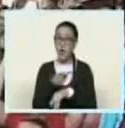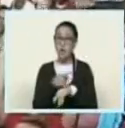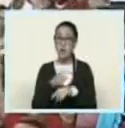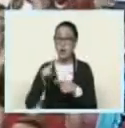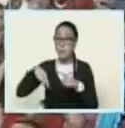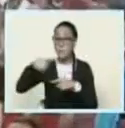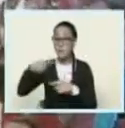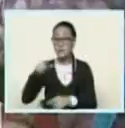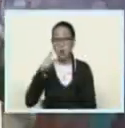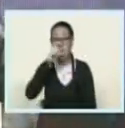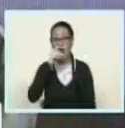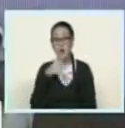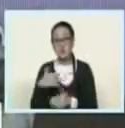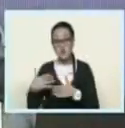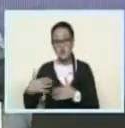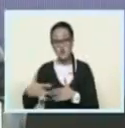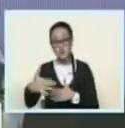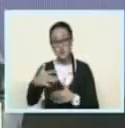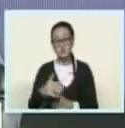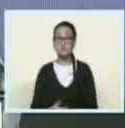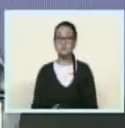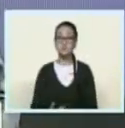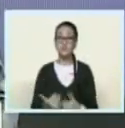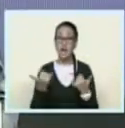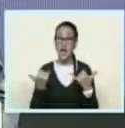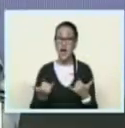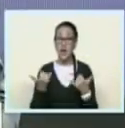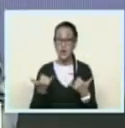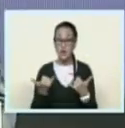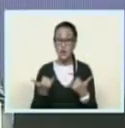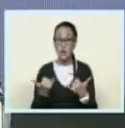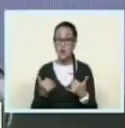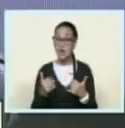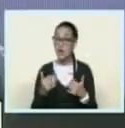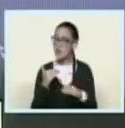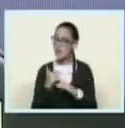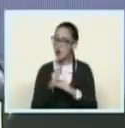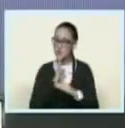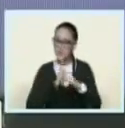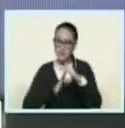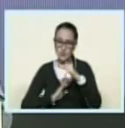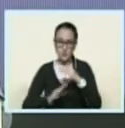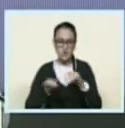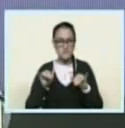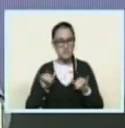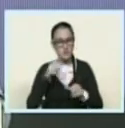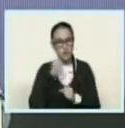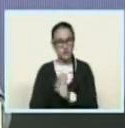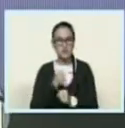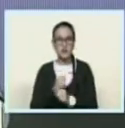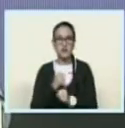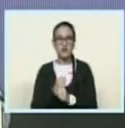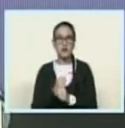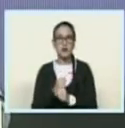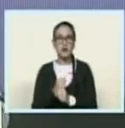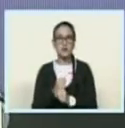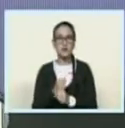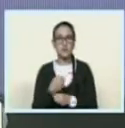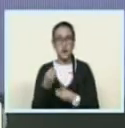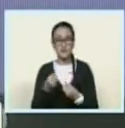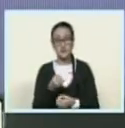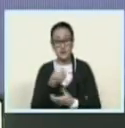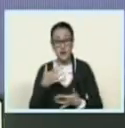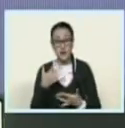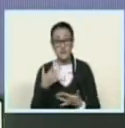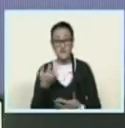próximos años. Ahora nos toca, con la misma humildad, con el mismo trabajo, hacer realidad